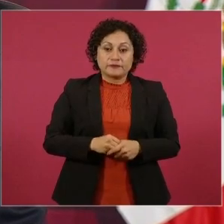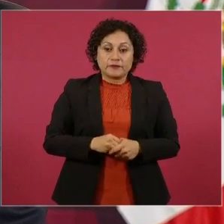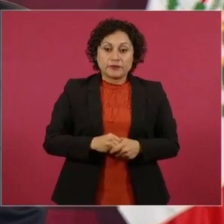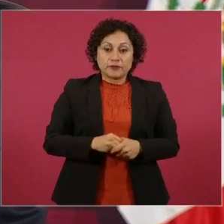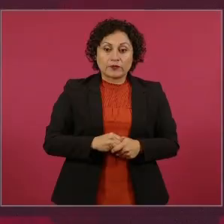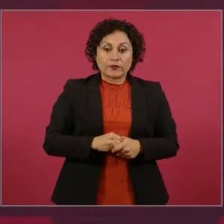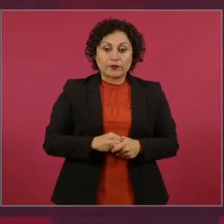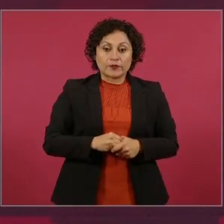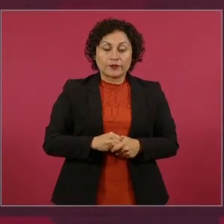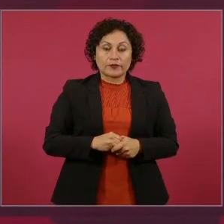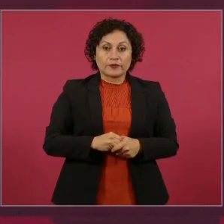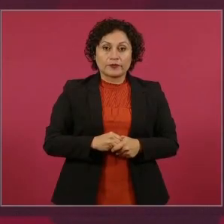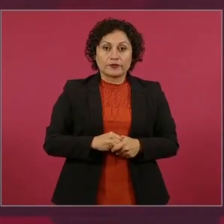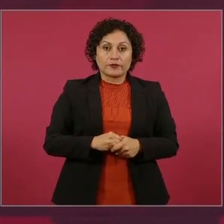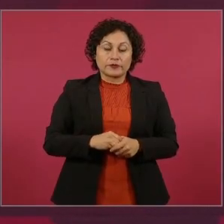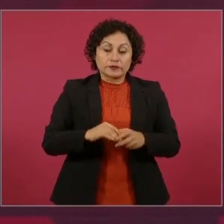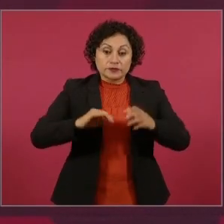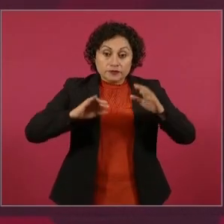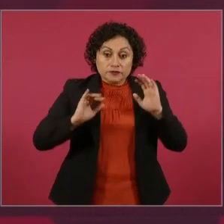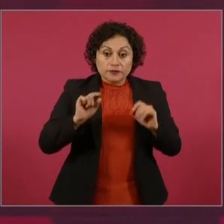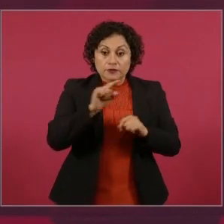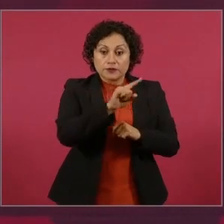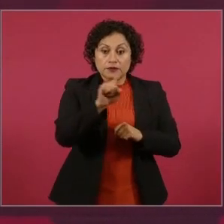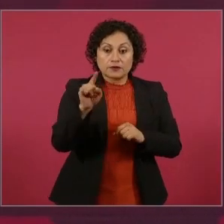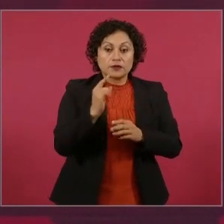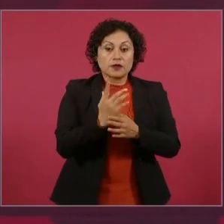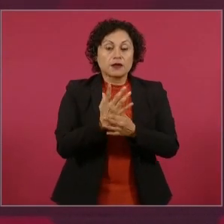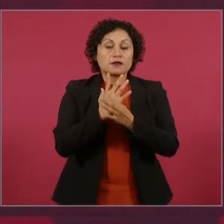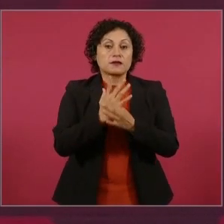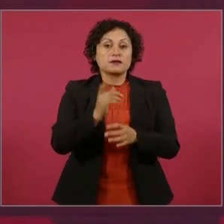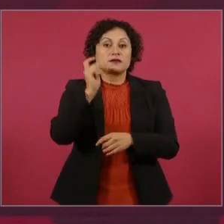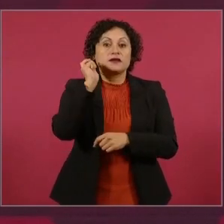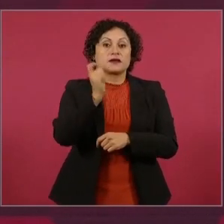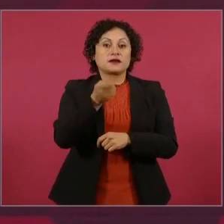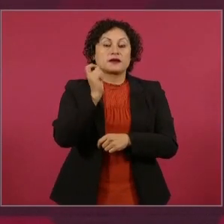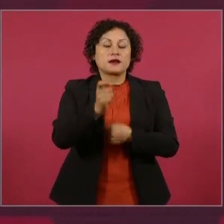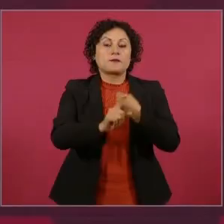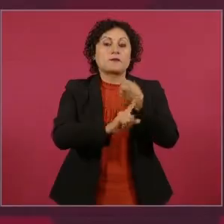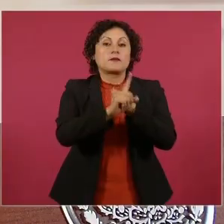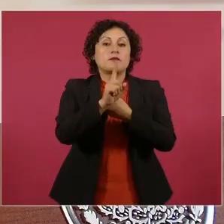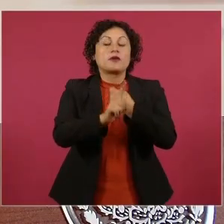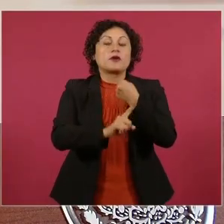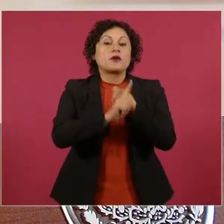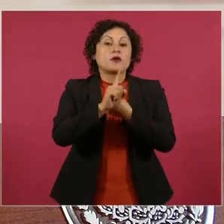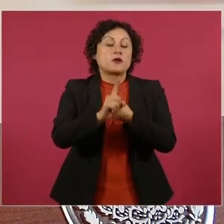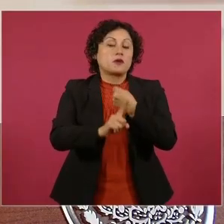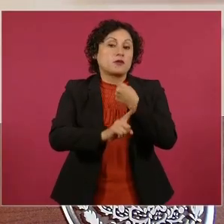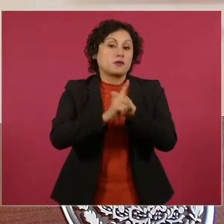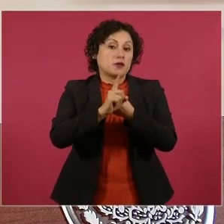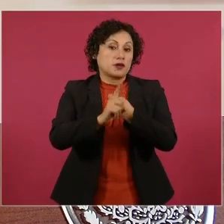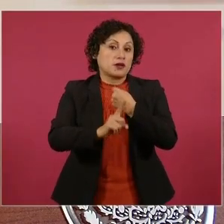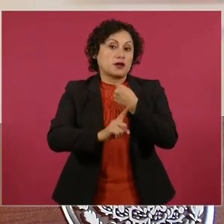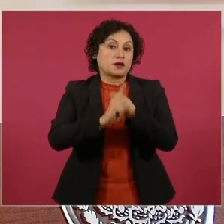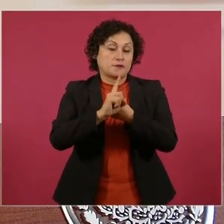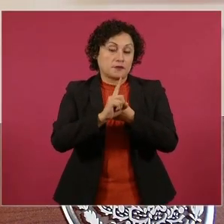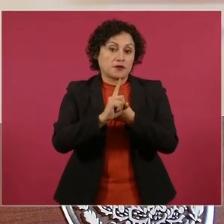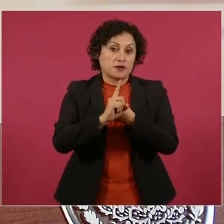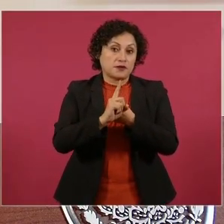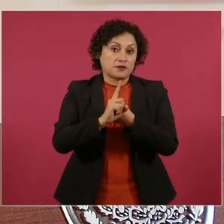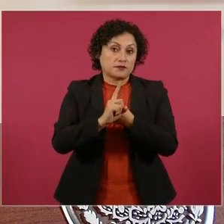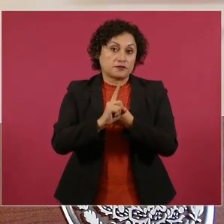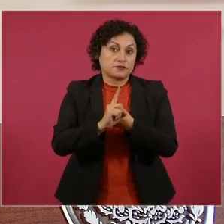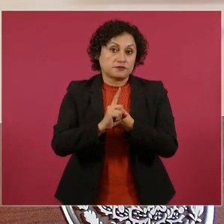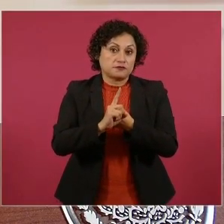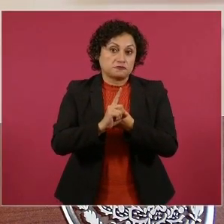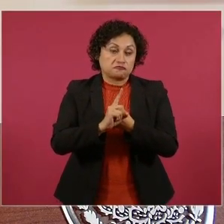pisa que el problema de México era